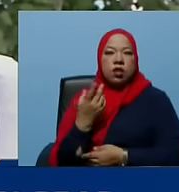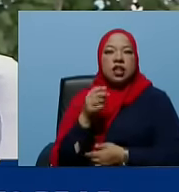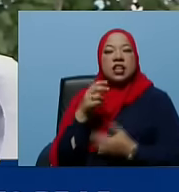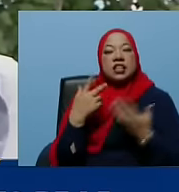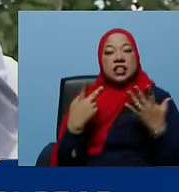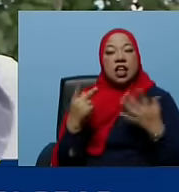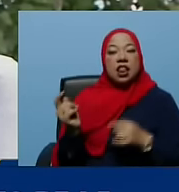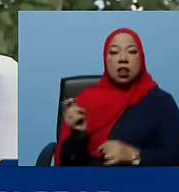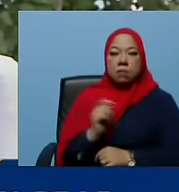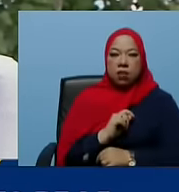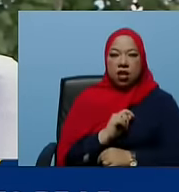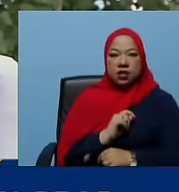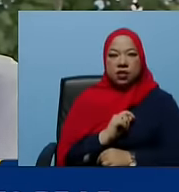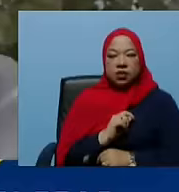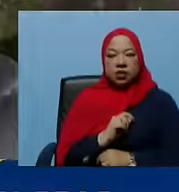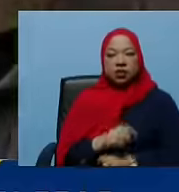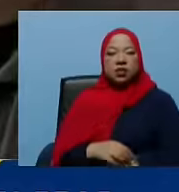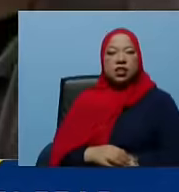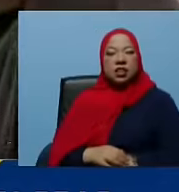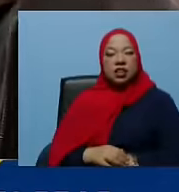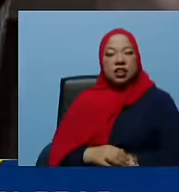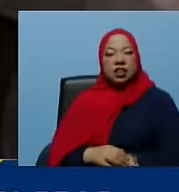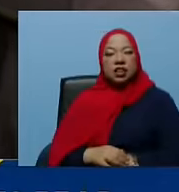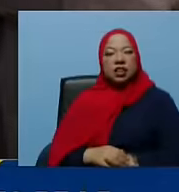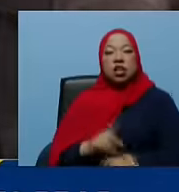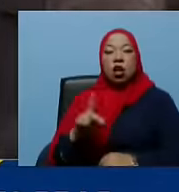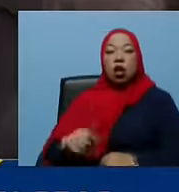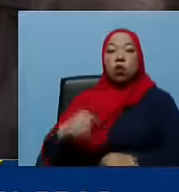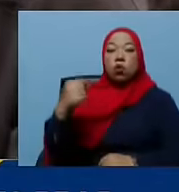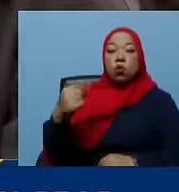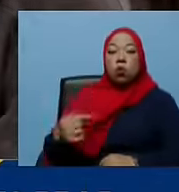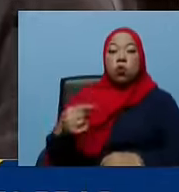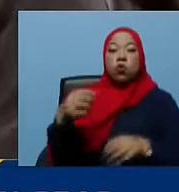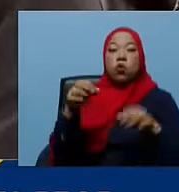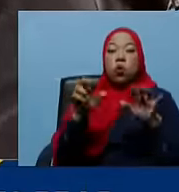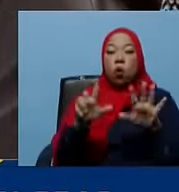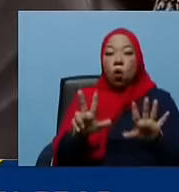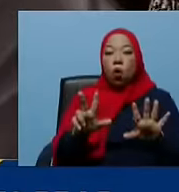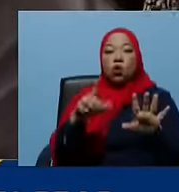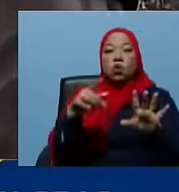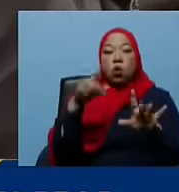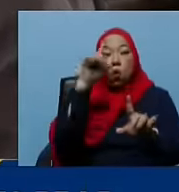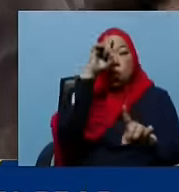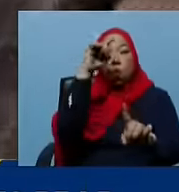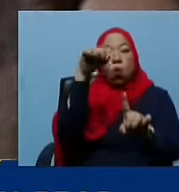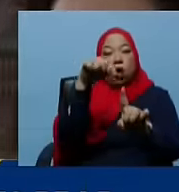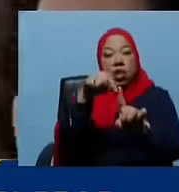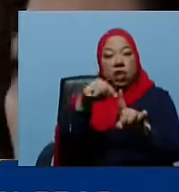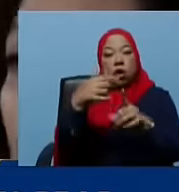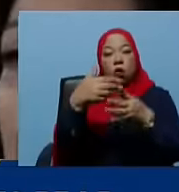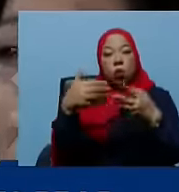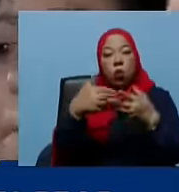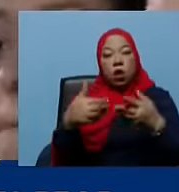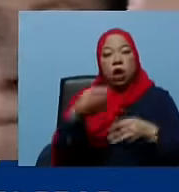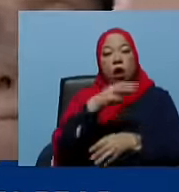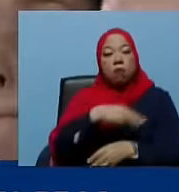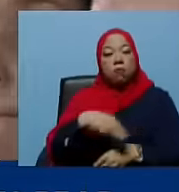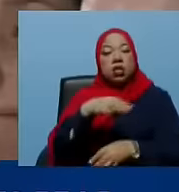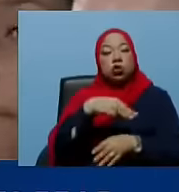7 meses. Luego de su lanzamiento con los 8 vértices constitutivos de esta gran